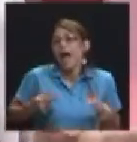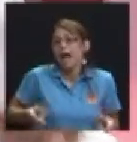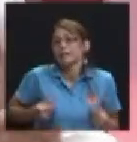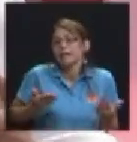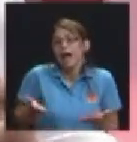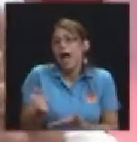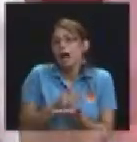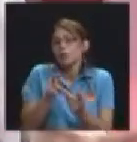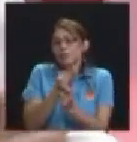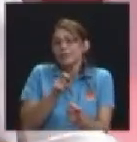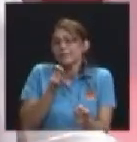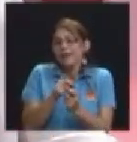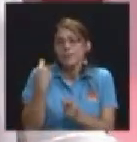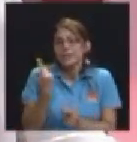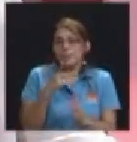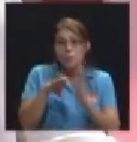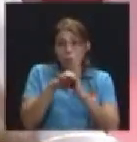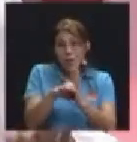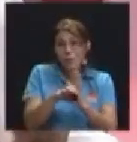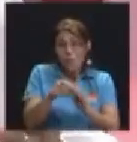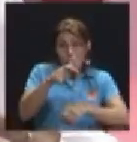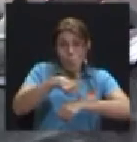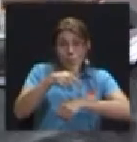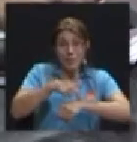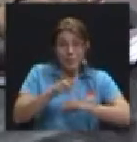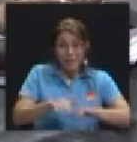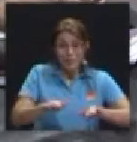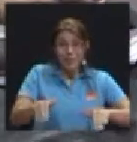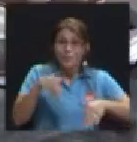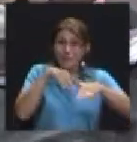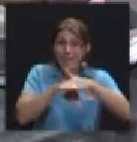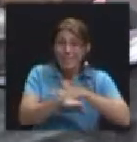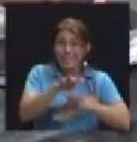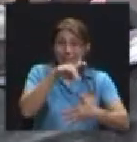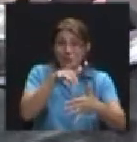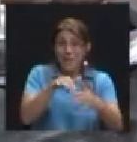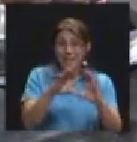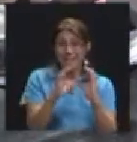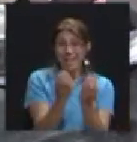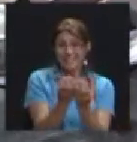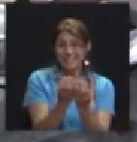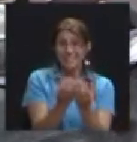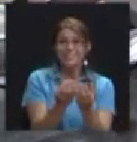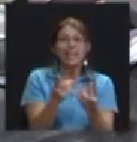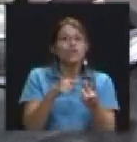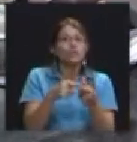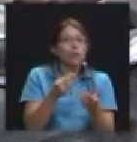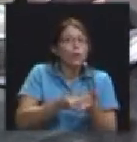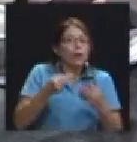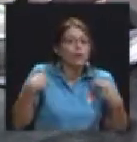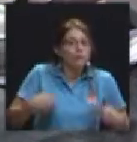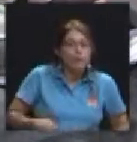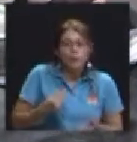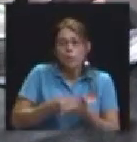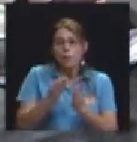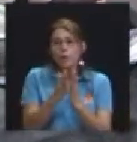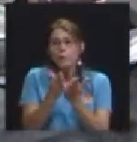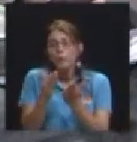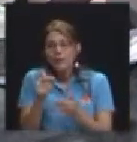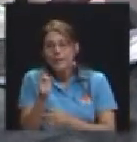gasto específico cuando entran las clases, ¿verdad? Que los uniformes, que los útiles. O en diciembre que las familias hacen